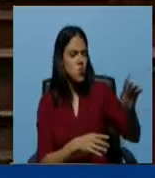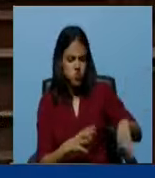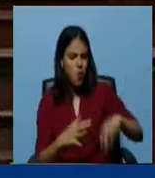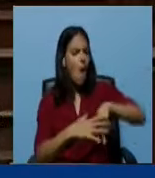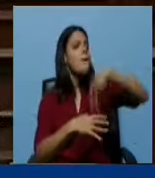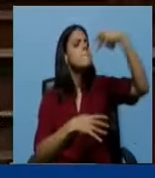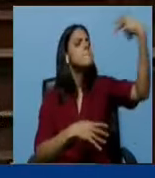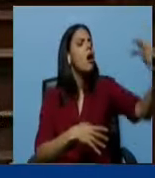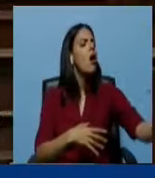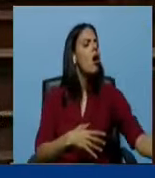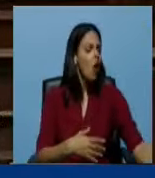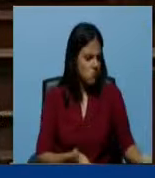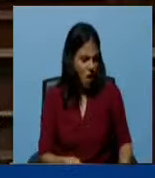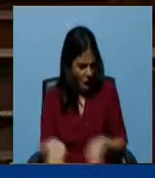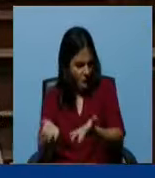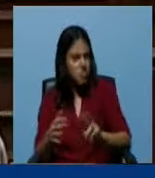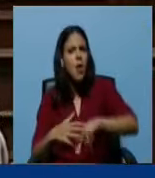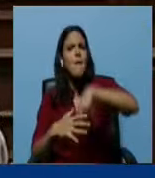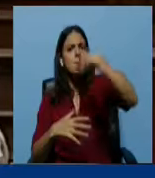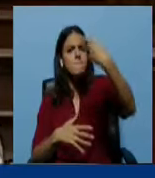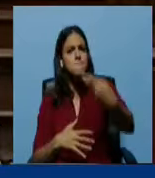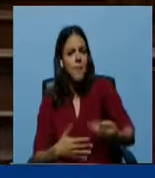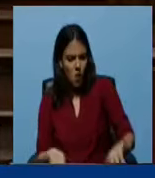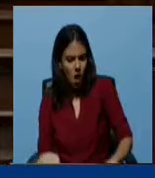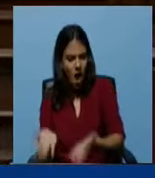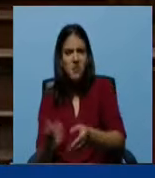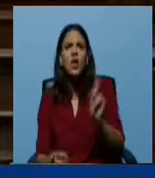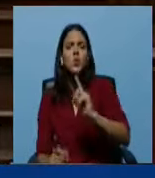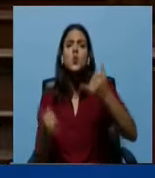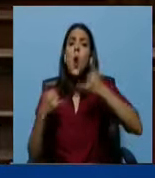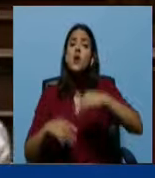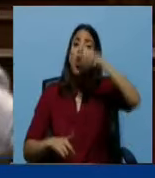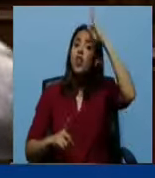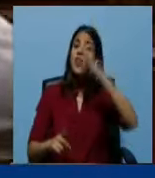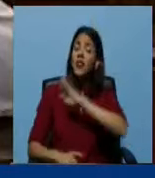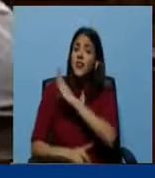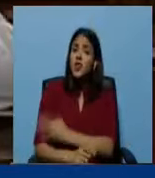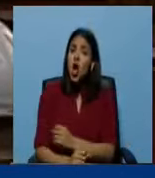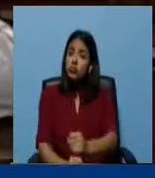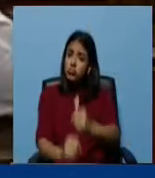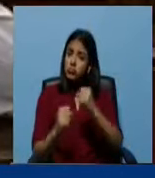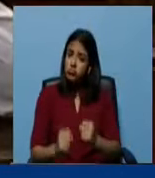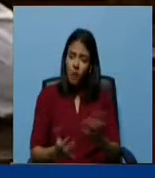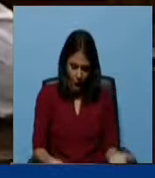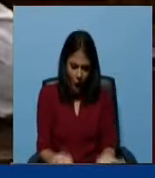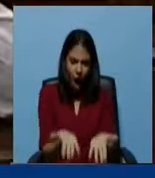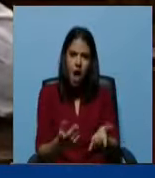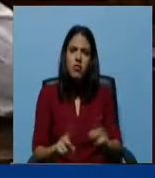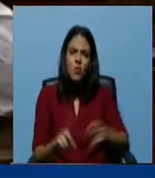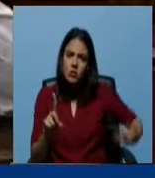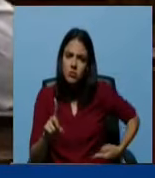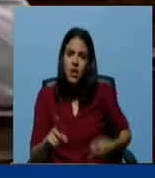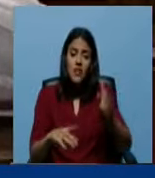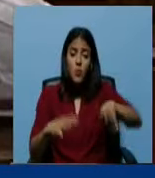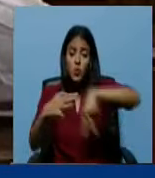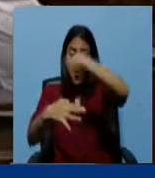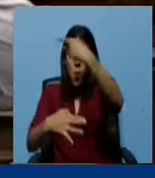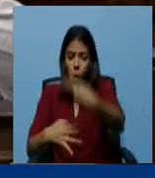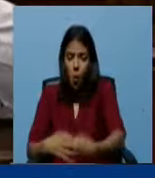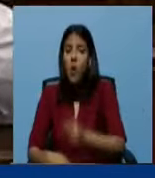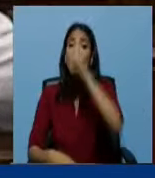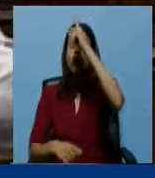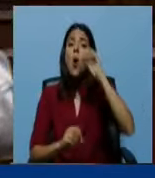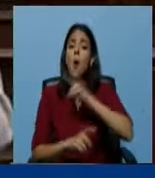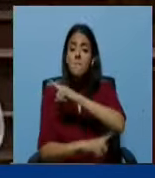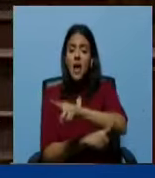abajo, lánzate. Tú no eres hijo del Señor. Allá cuando vayas llegando al piso, te van a